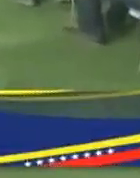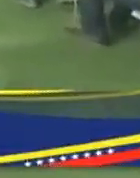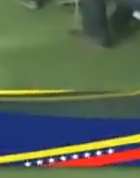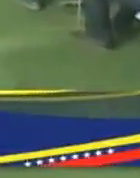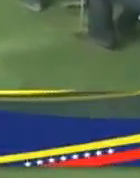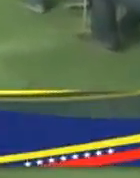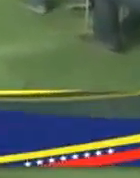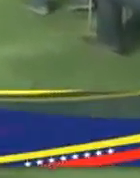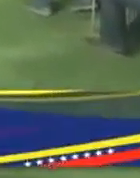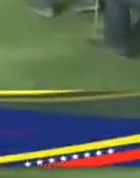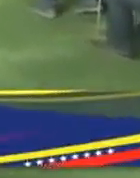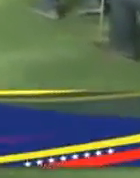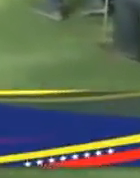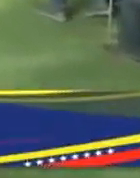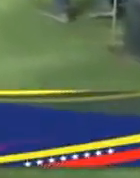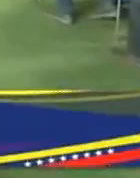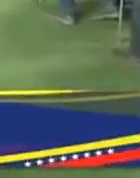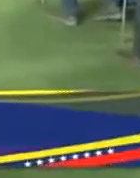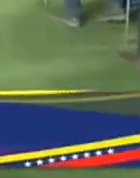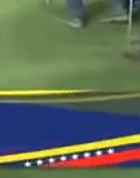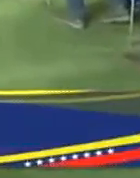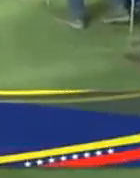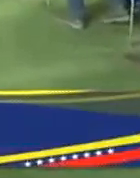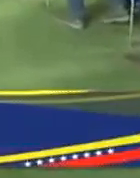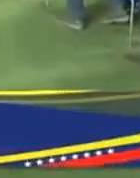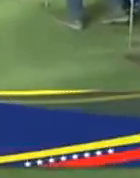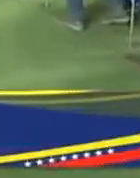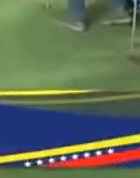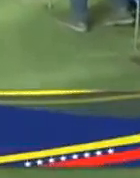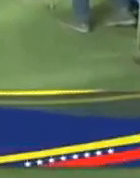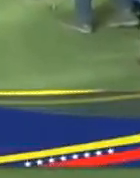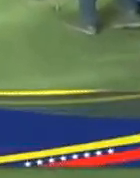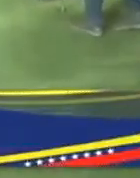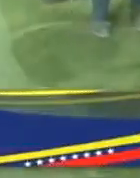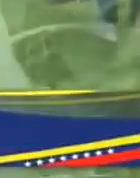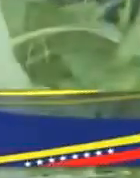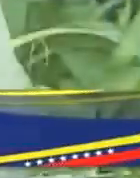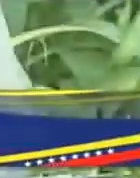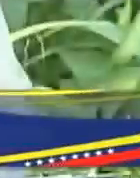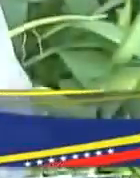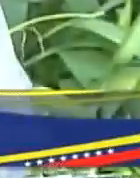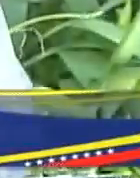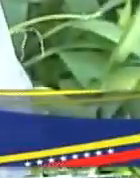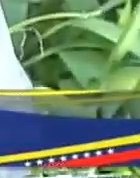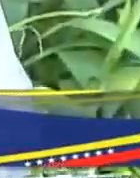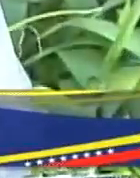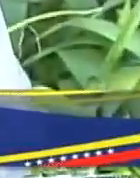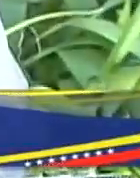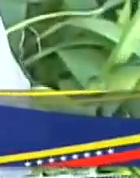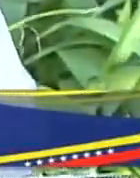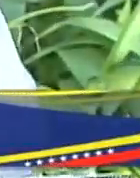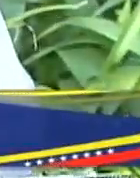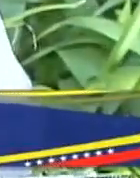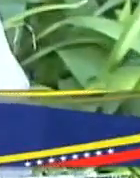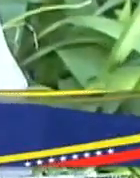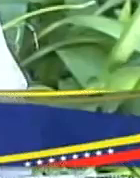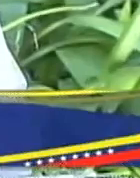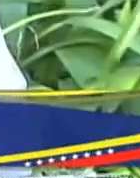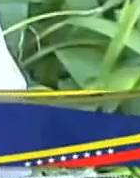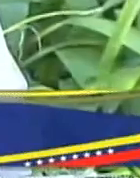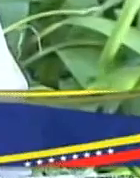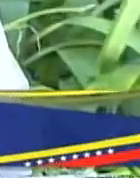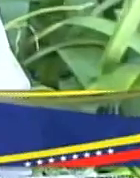estos espacios, como le contaba a la Comisión Presidencial, estos espacios que conocí como niño, volver